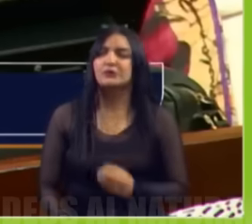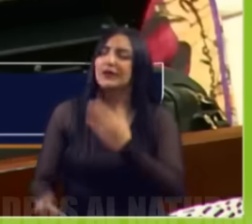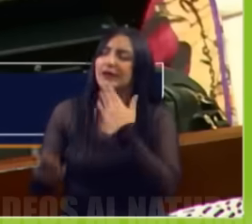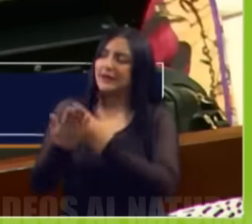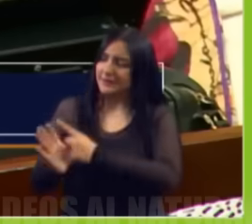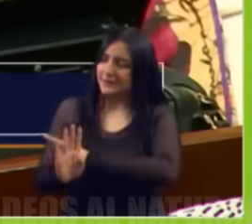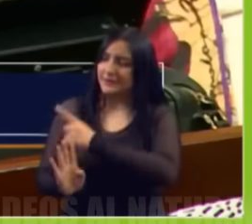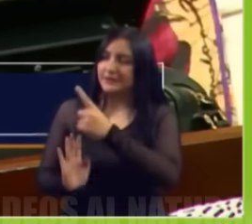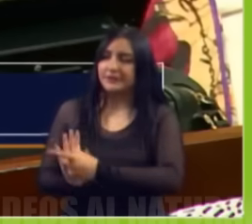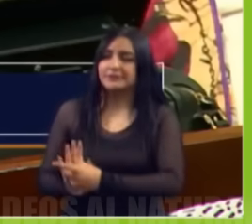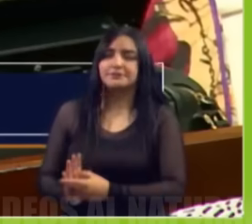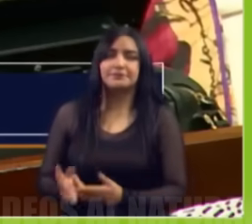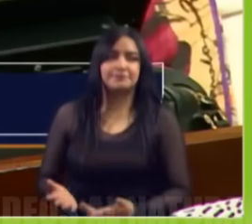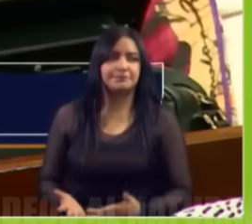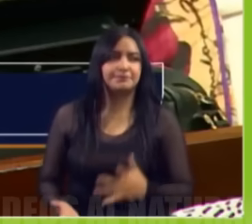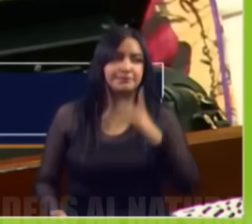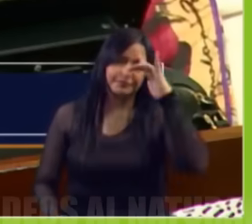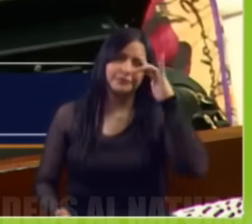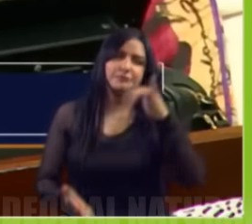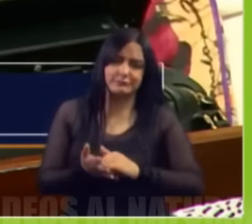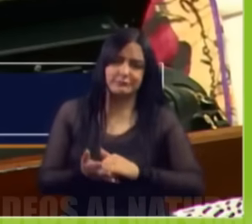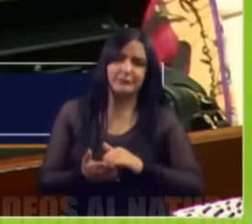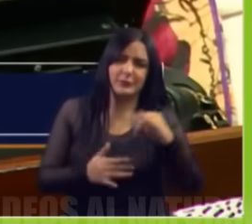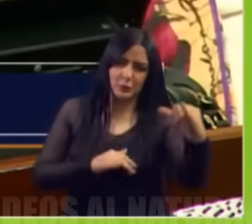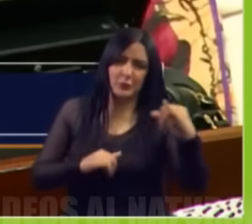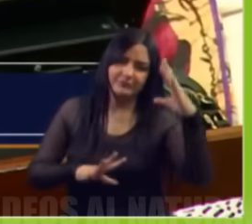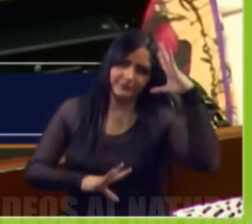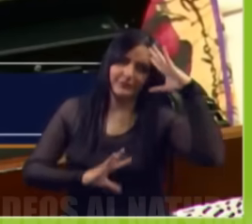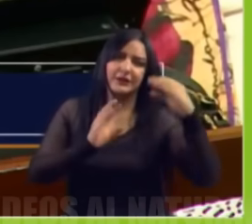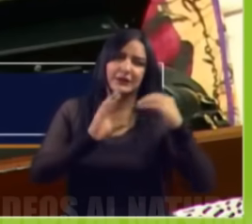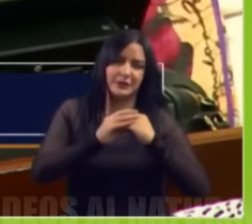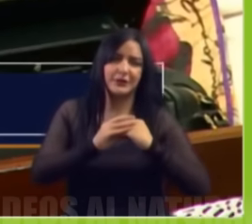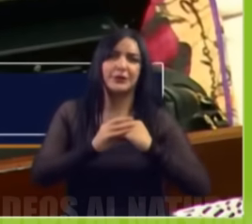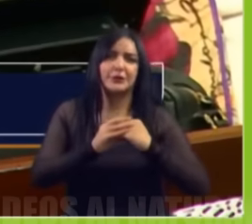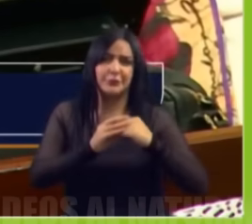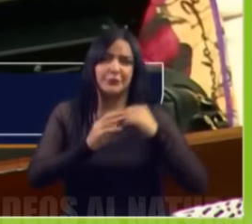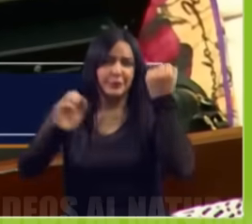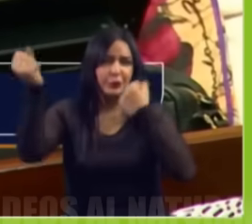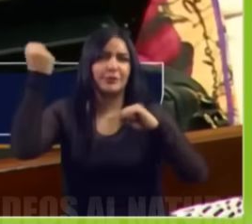presidente, y creo al lugar su preocupación, senador Nam.